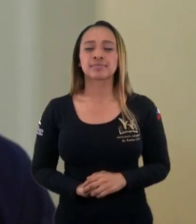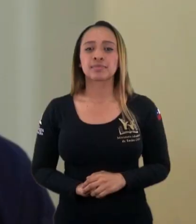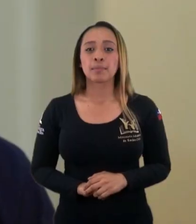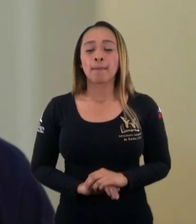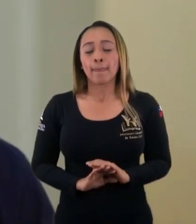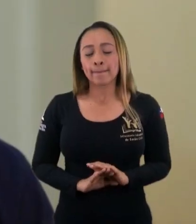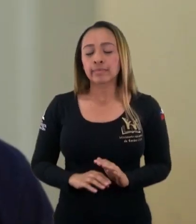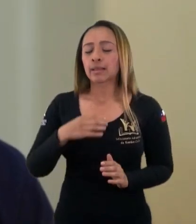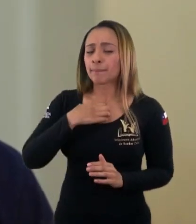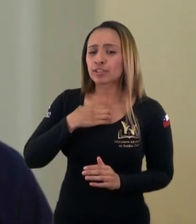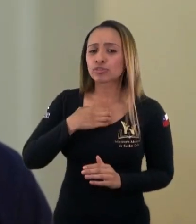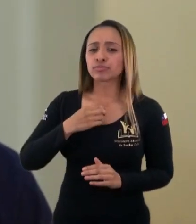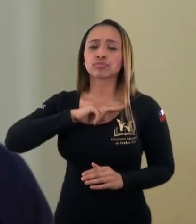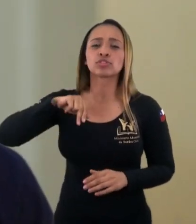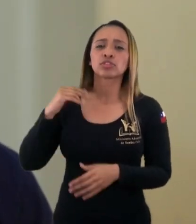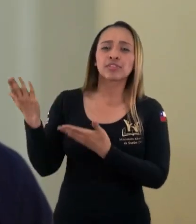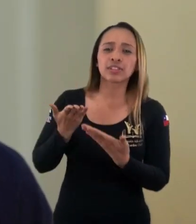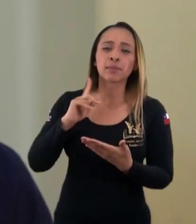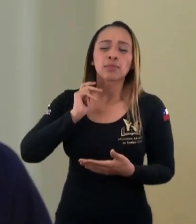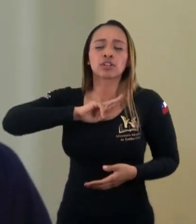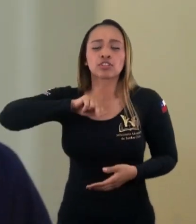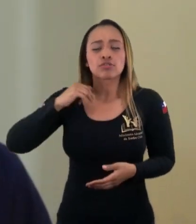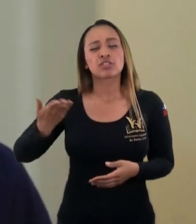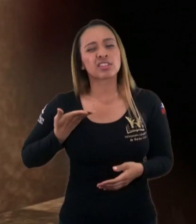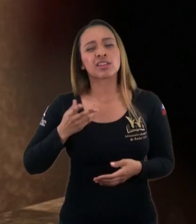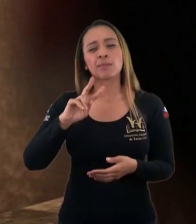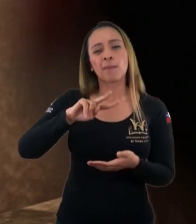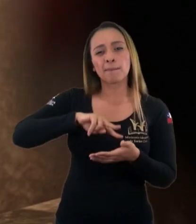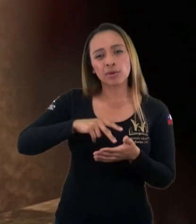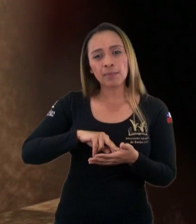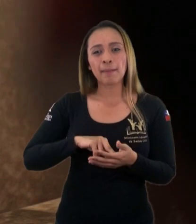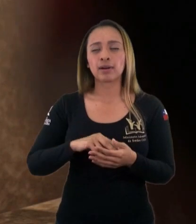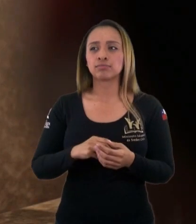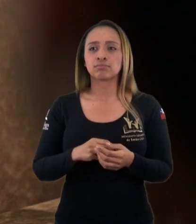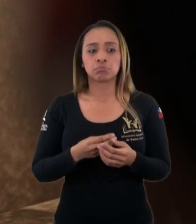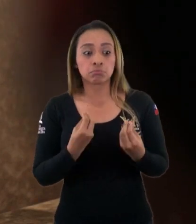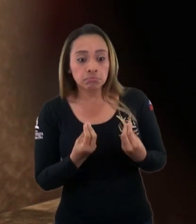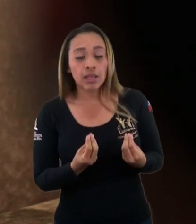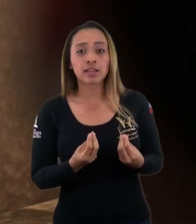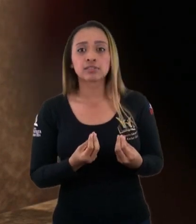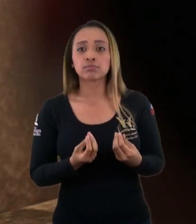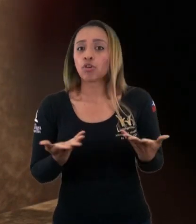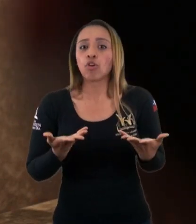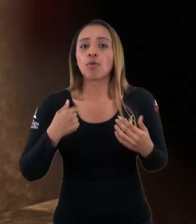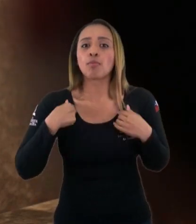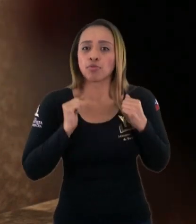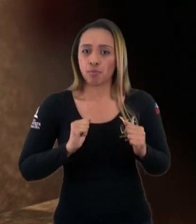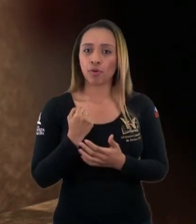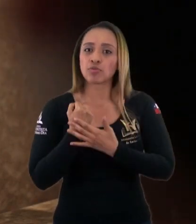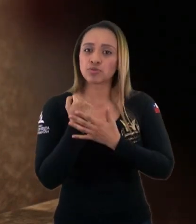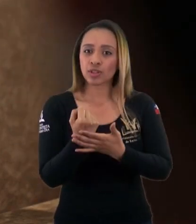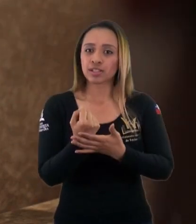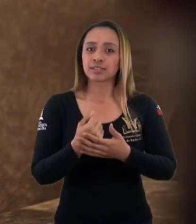Pastor, le pedimos que viniera porque tenemos un problema. Muy bien, Sandro. ¿Cómo puedo ayudarlos?